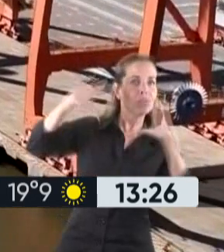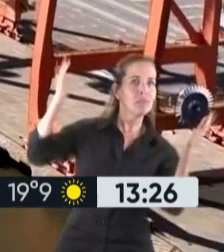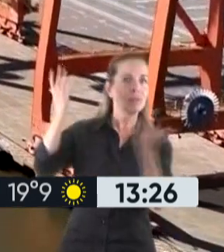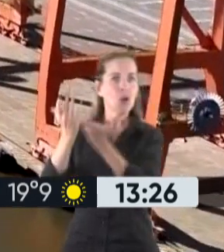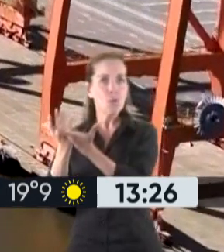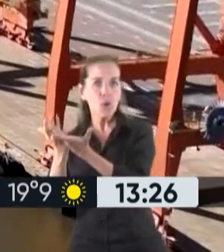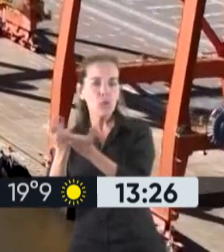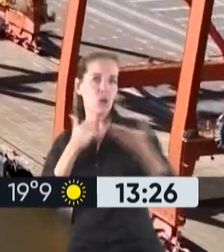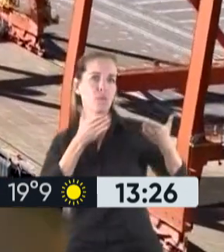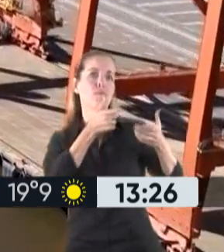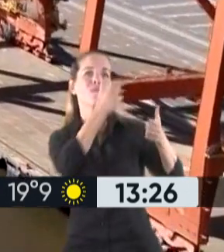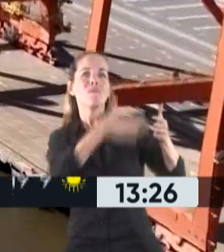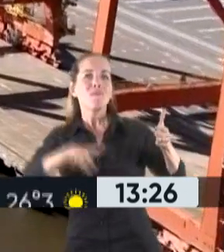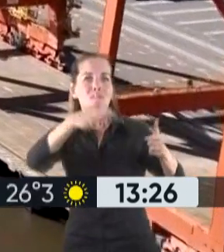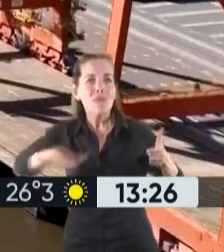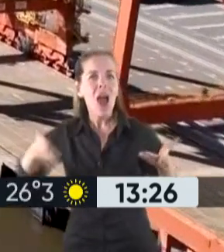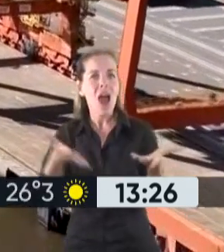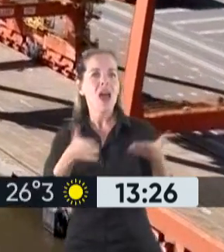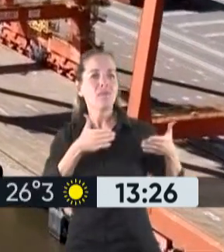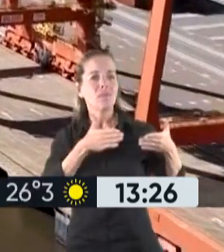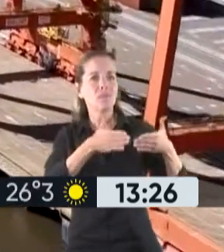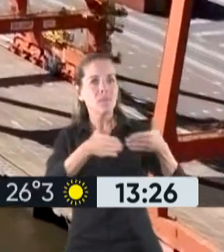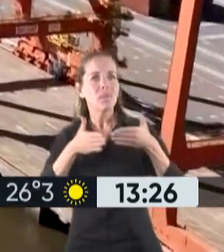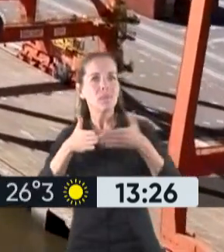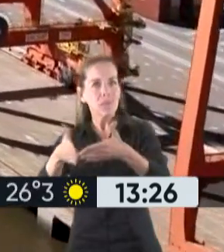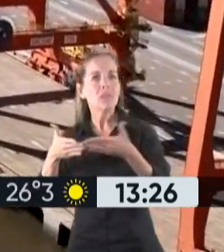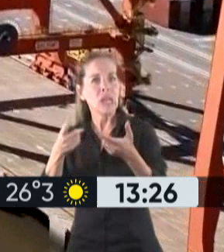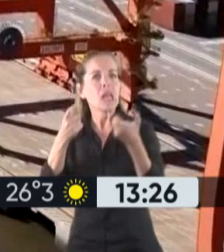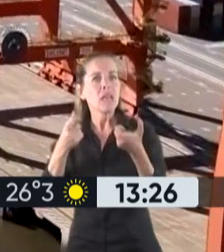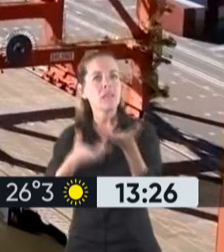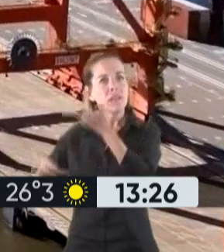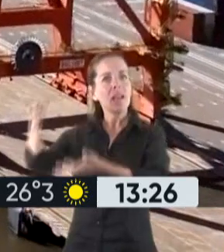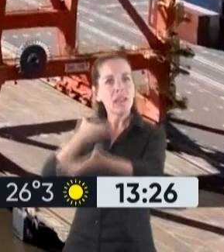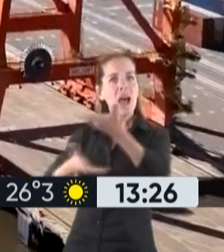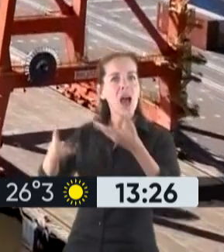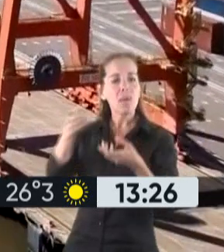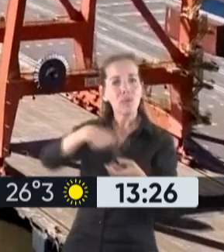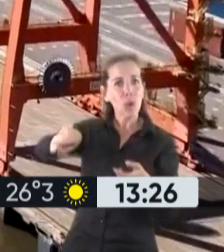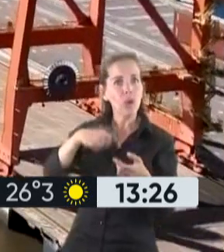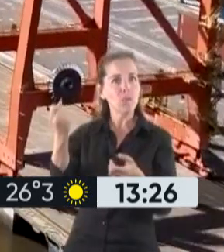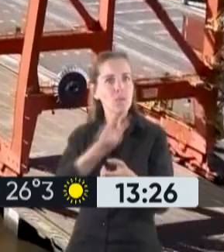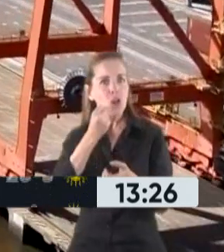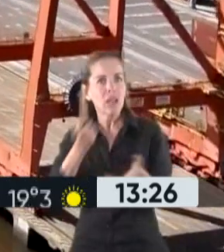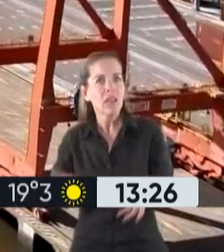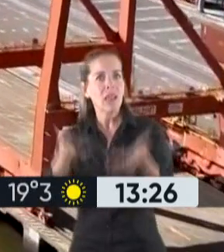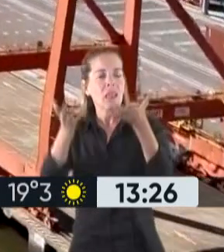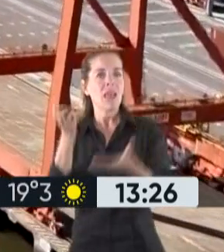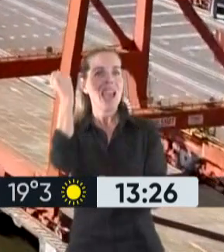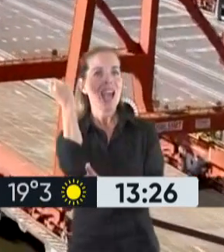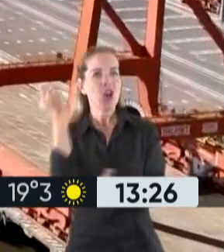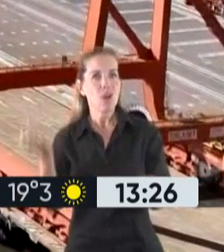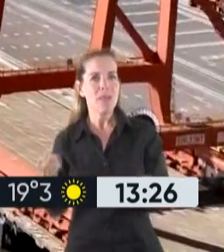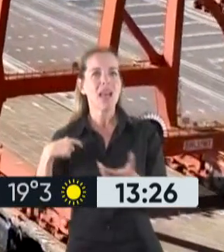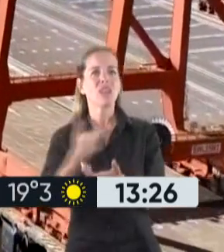oeste, y que definitivamente hacen a la construcción de la economía de un país y al desarrollo de una